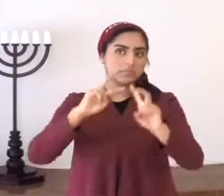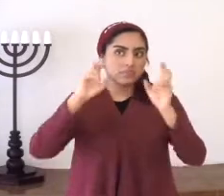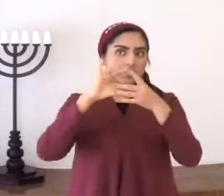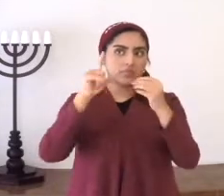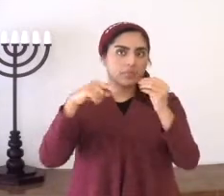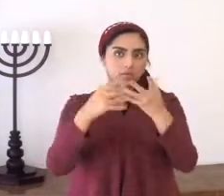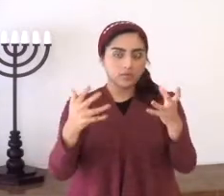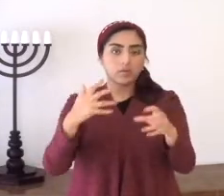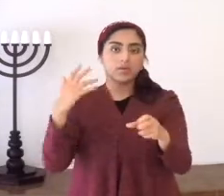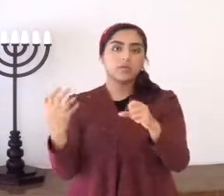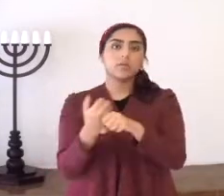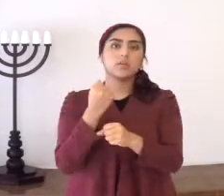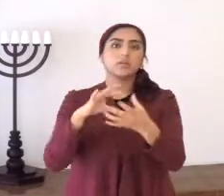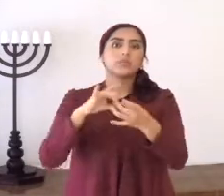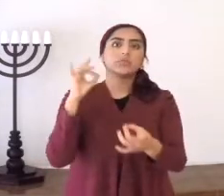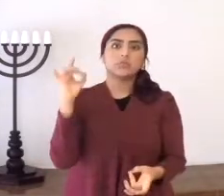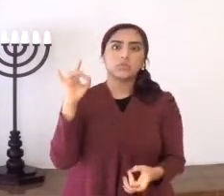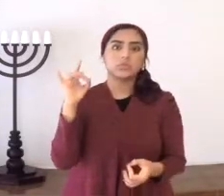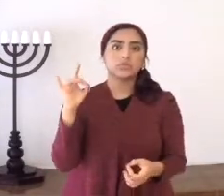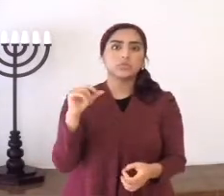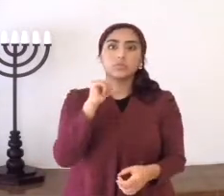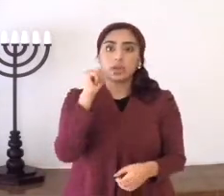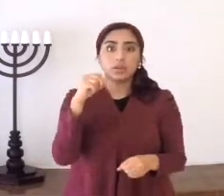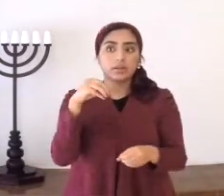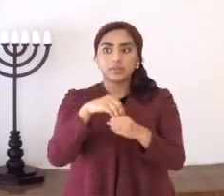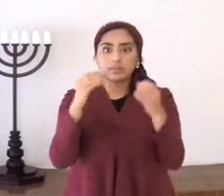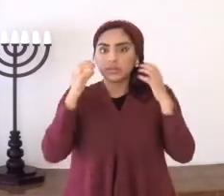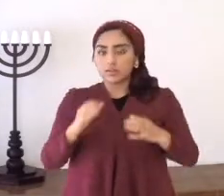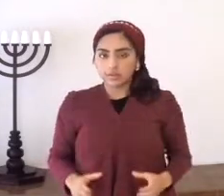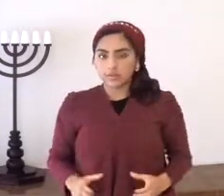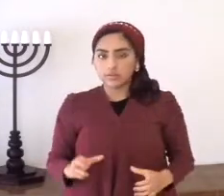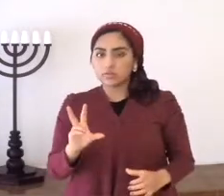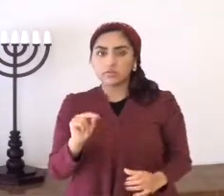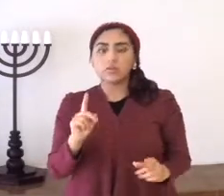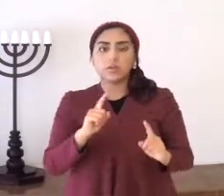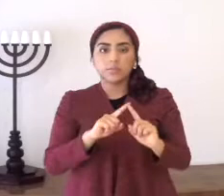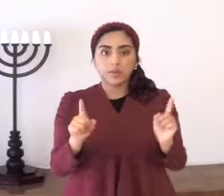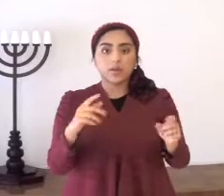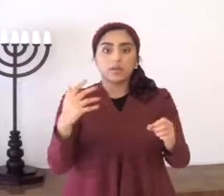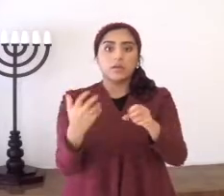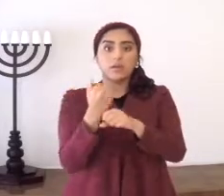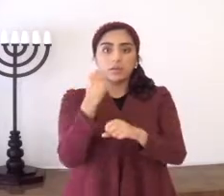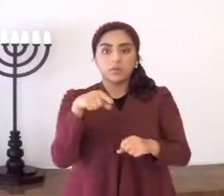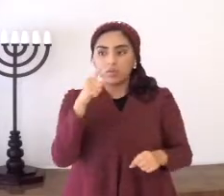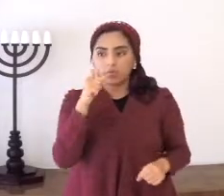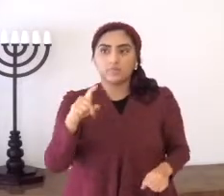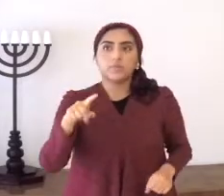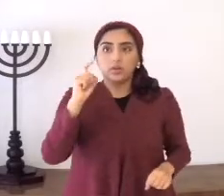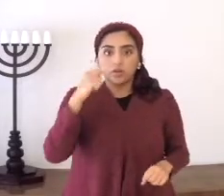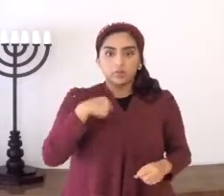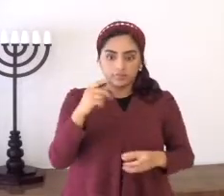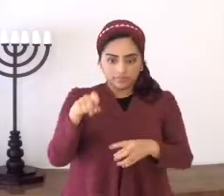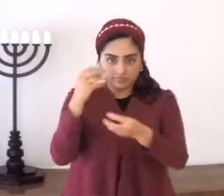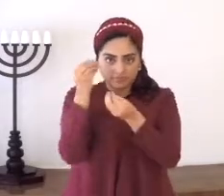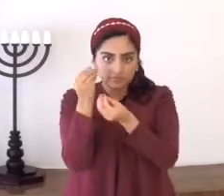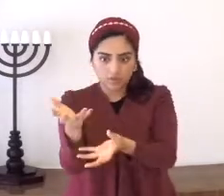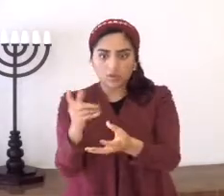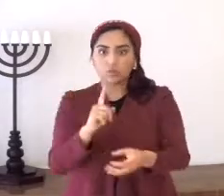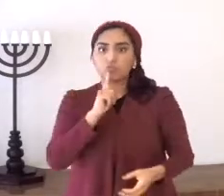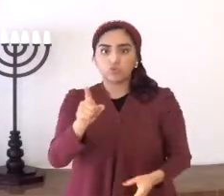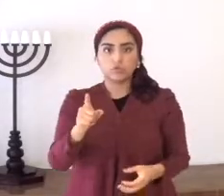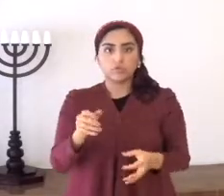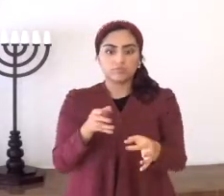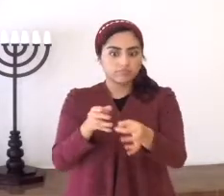Entonces, ¿de qué se trata el tema en sí? Rescatar almas. No en lo físico ahorita como médico, rescatar almas. A los que